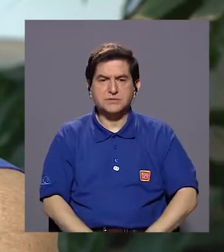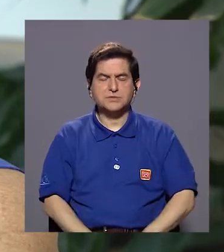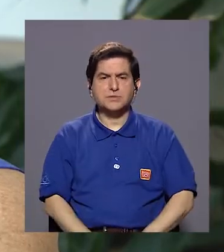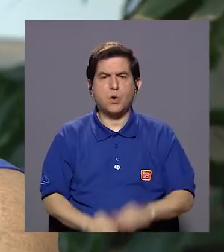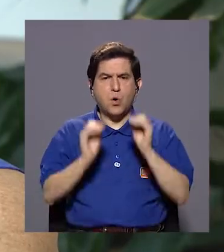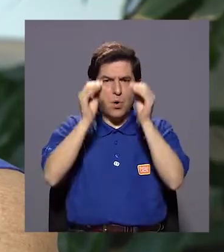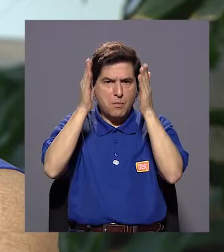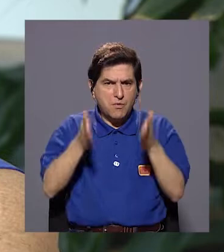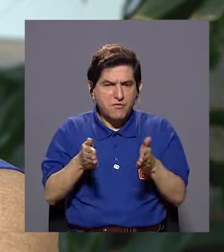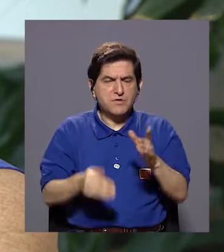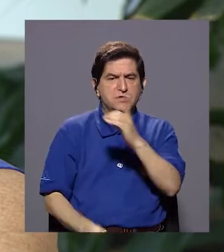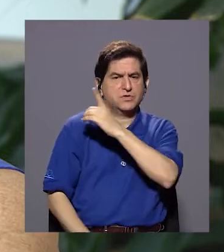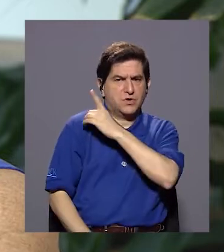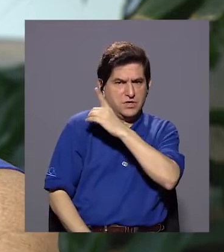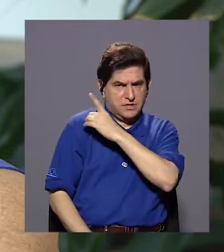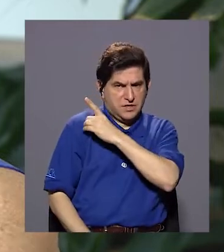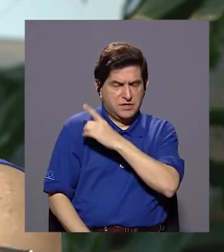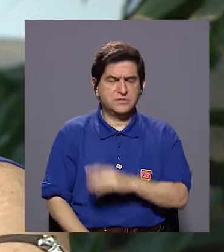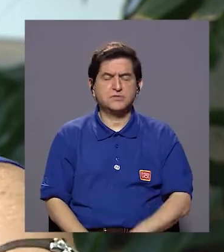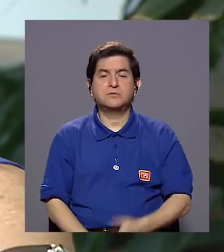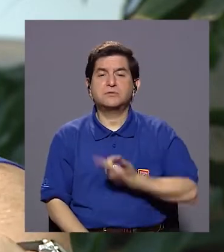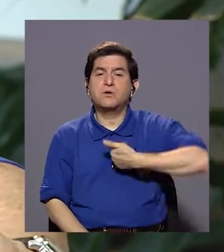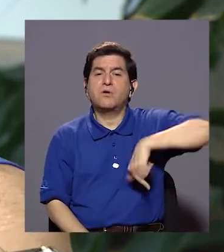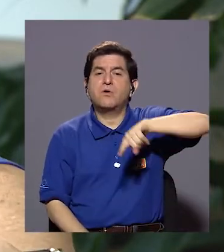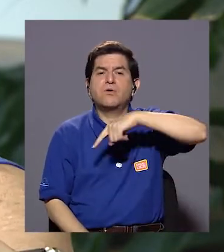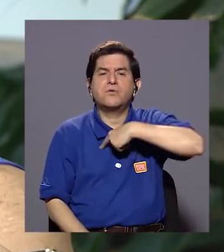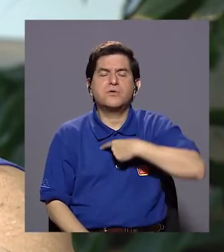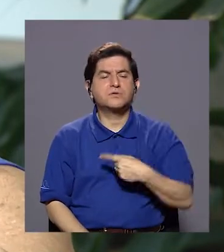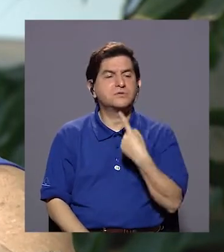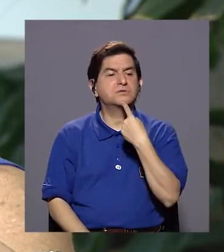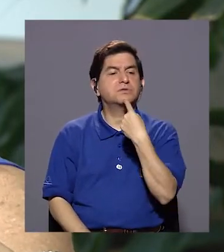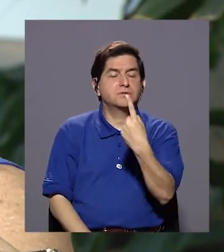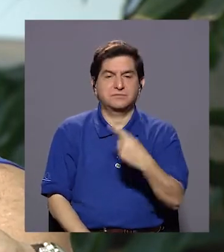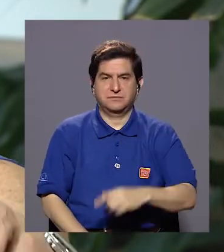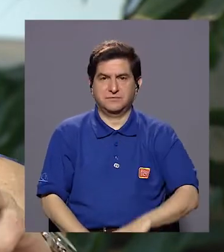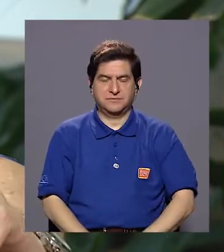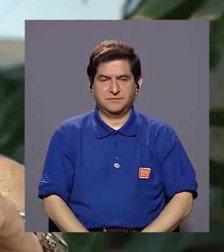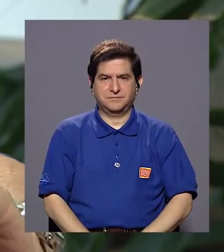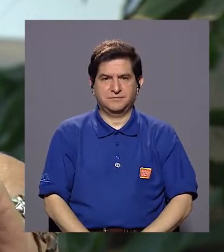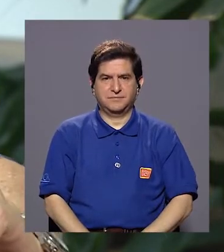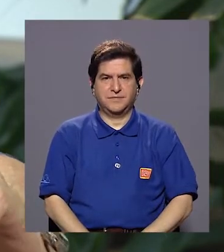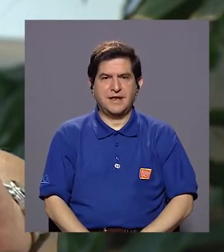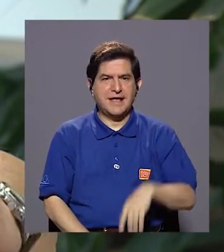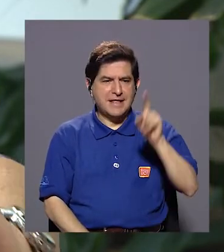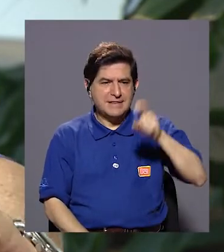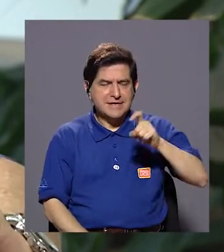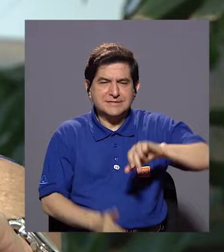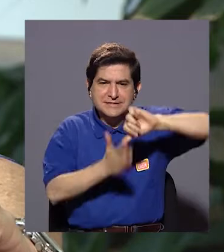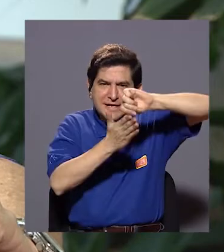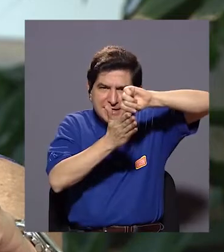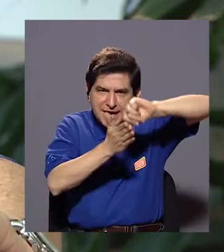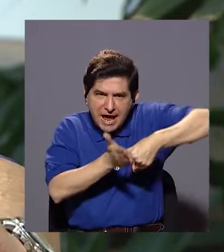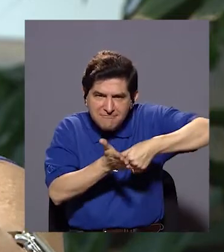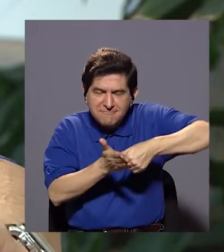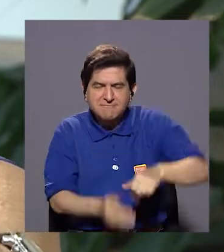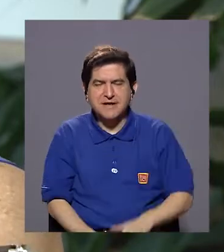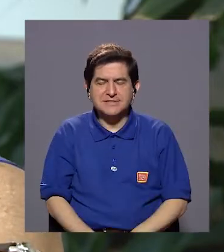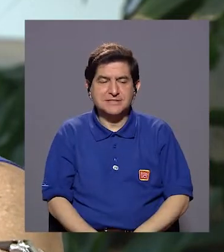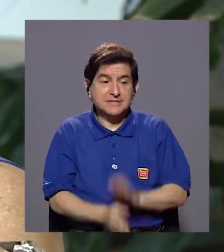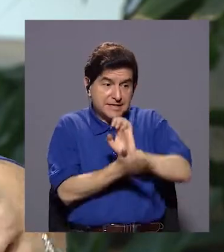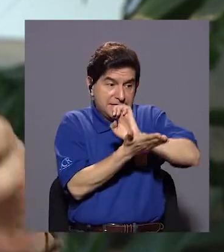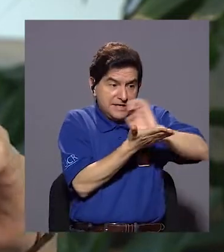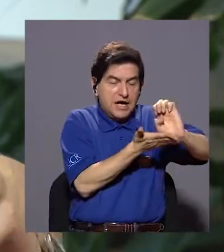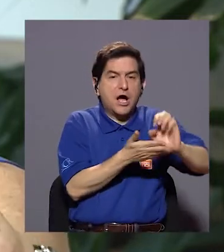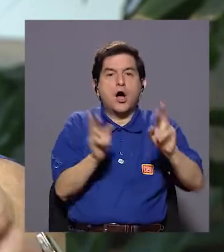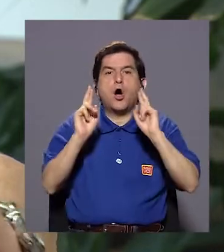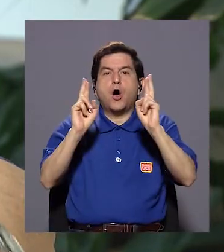la dirección están... Nosotros lo que planteamos es que tenemos que darle énfasis a lo que es la